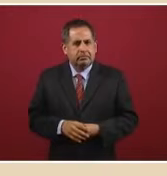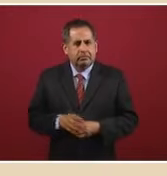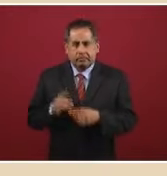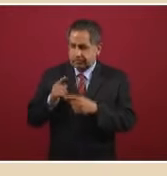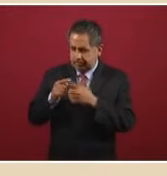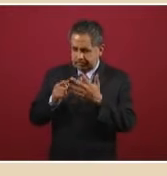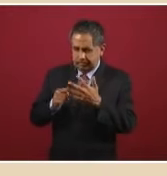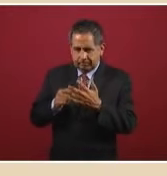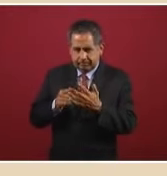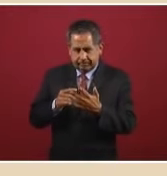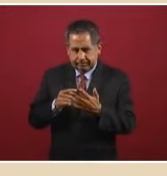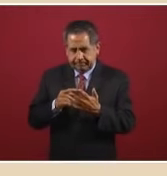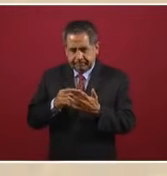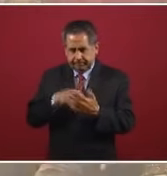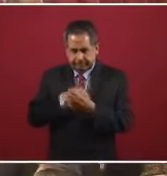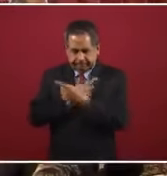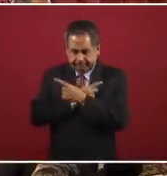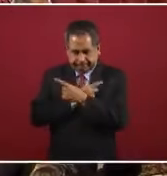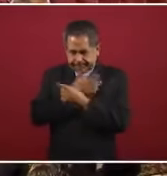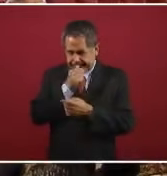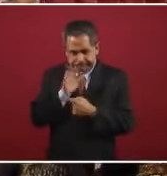decencia no